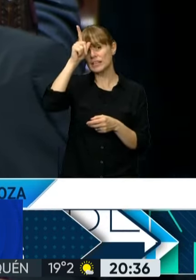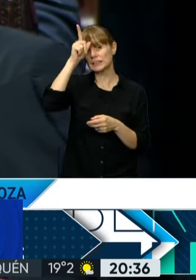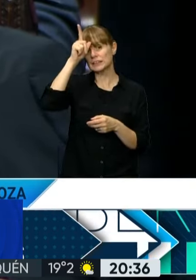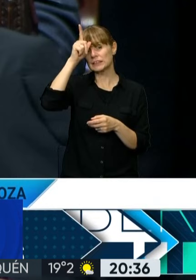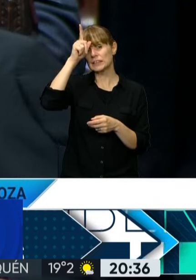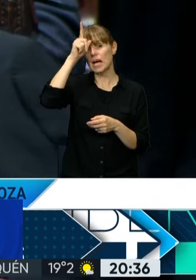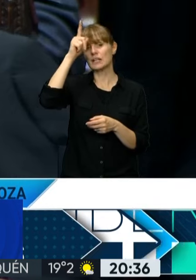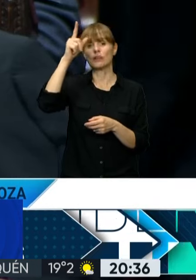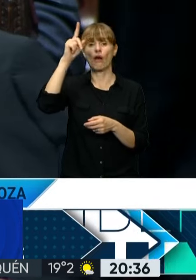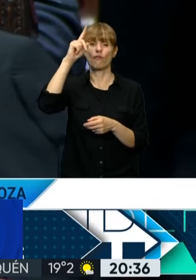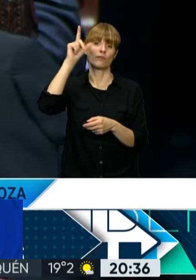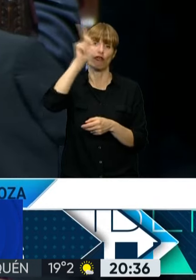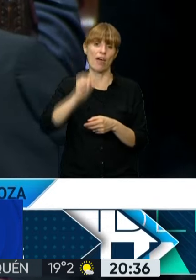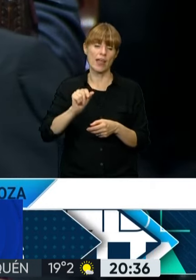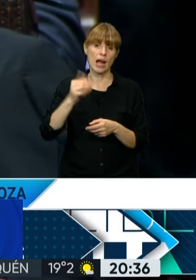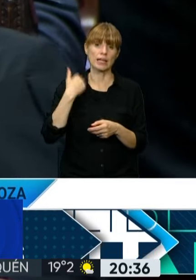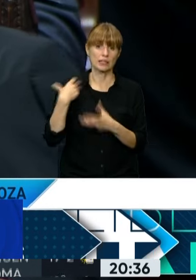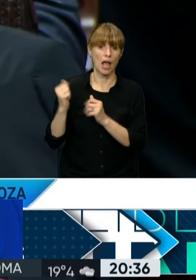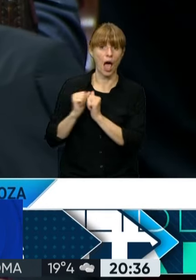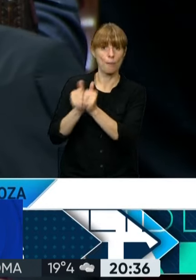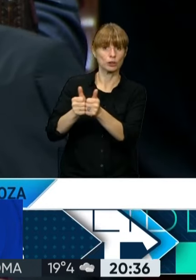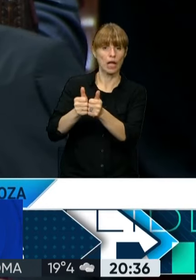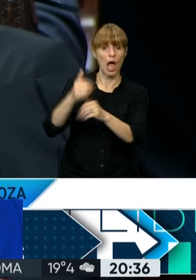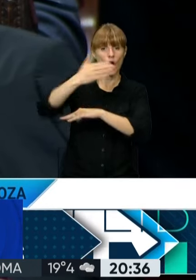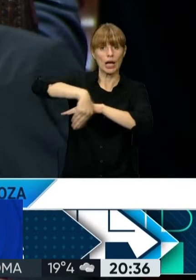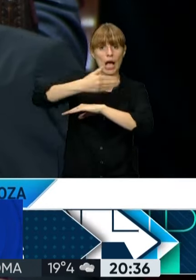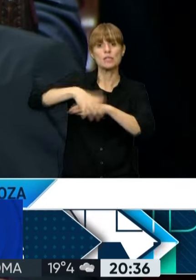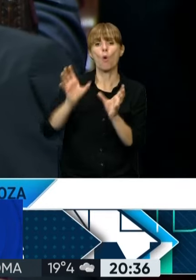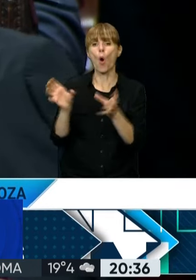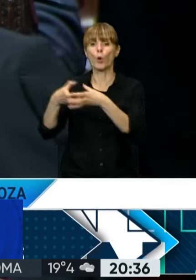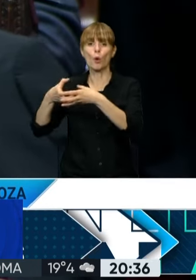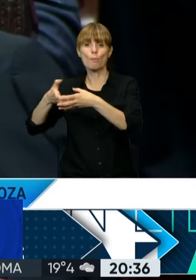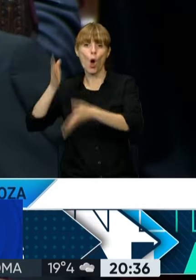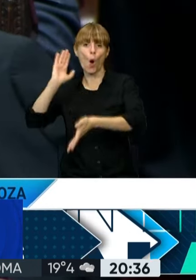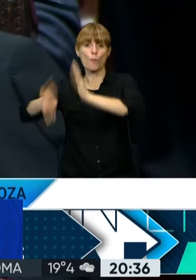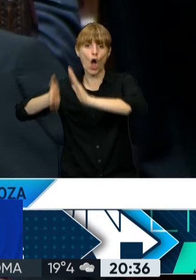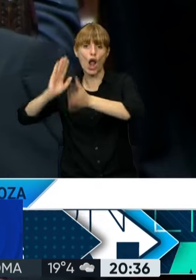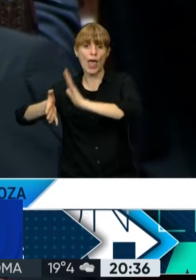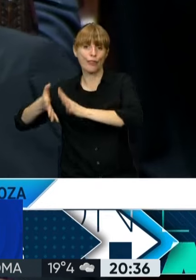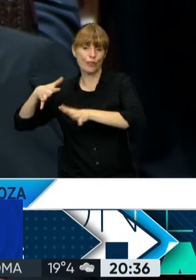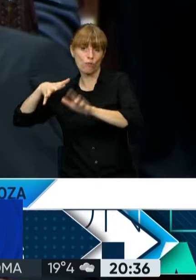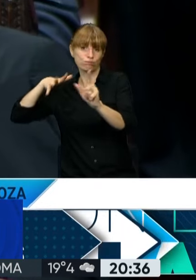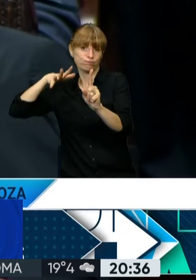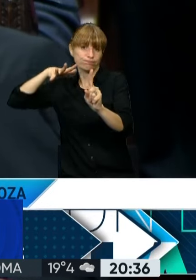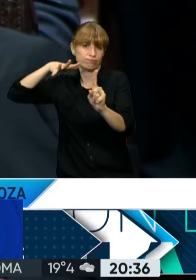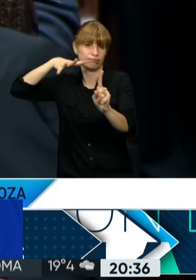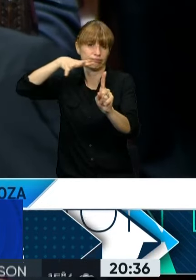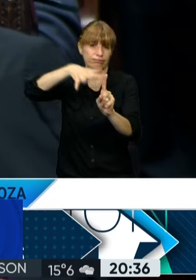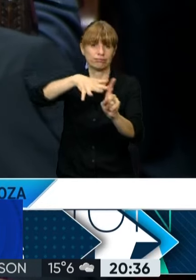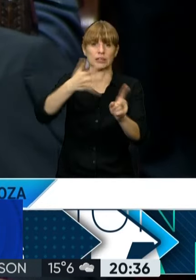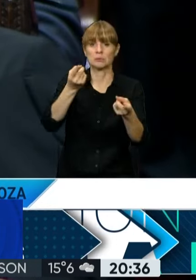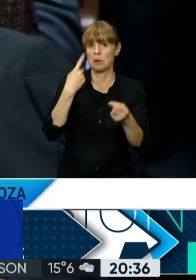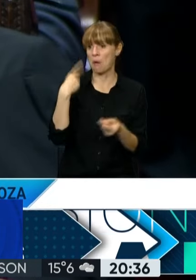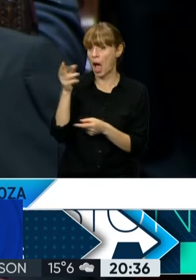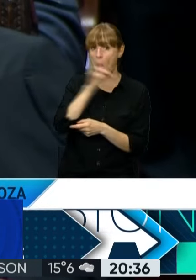la PFA que me acompañaron a cruzar la calle porque un grupo de violentos se me acercaron para querer patotearme y no veo que